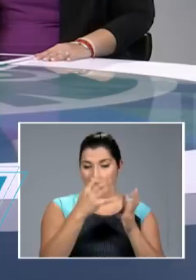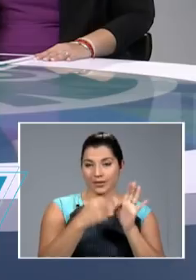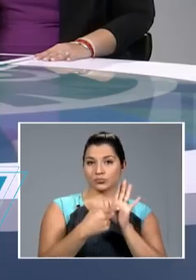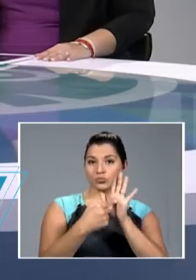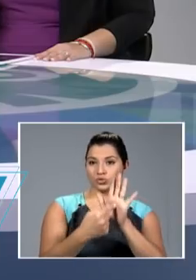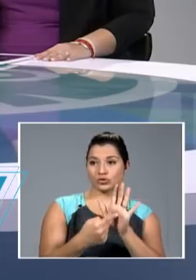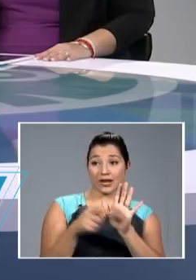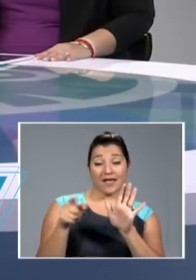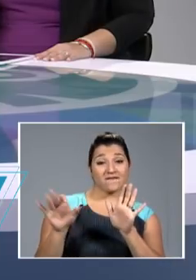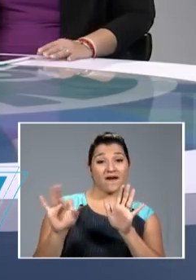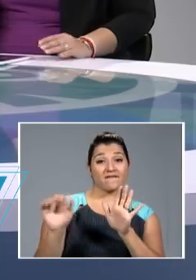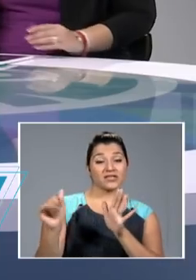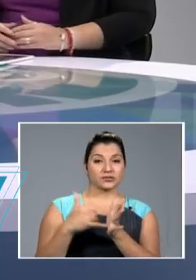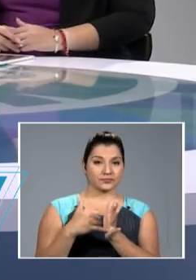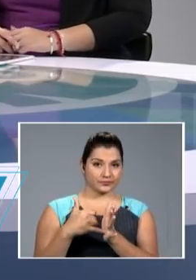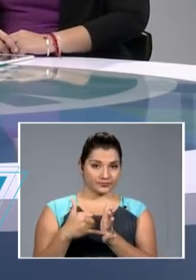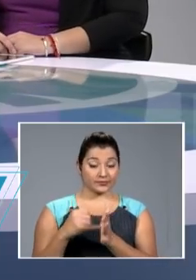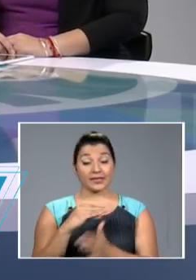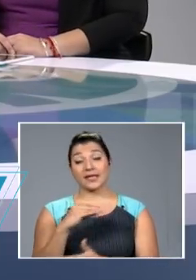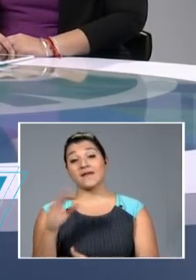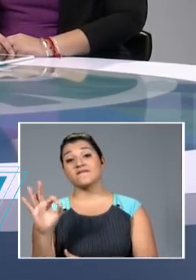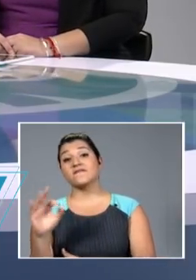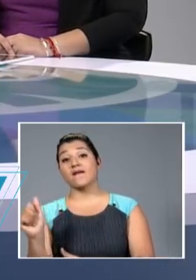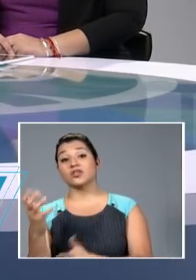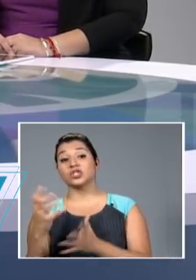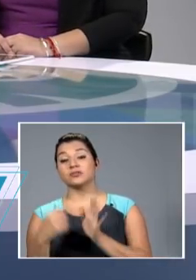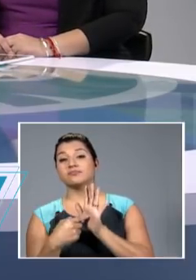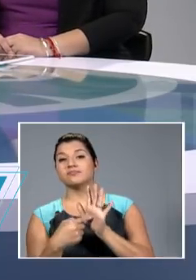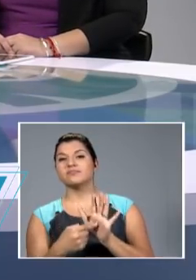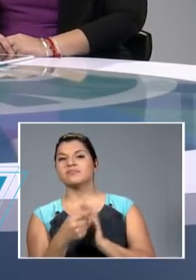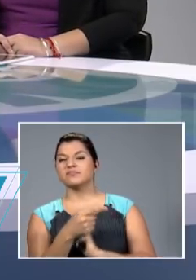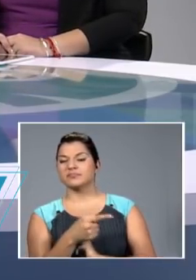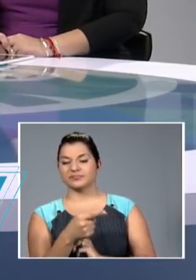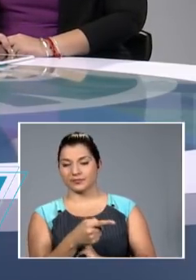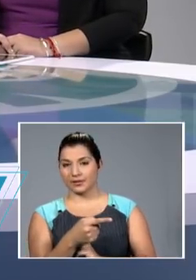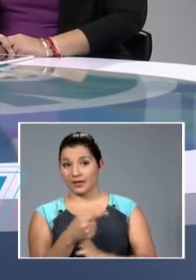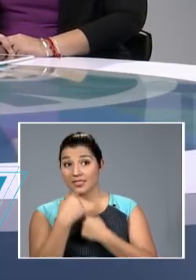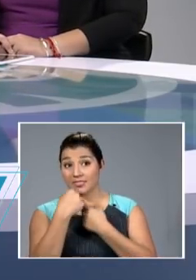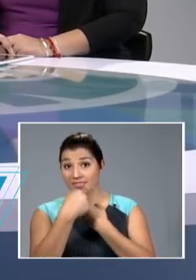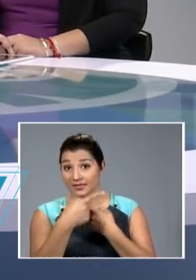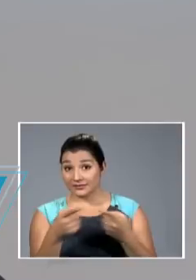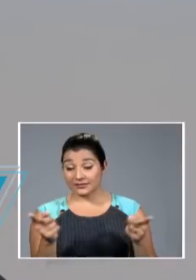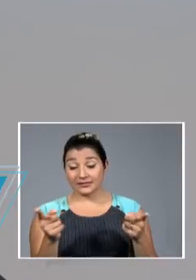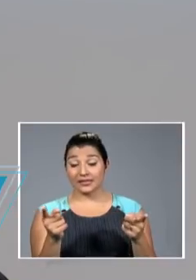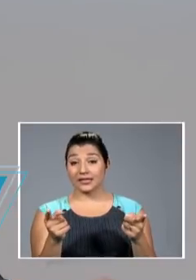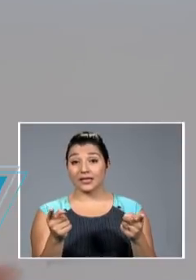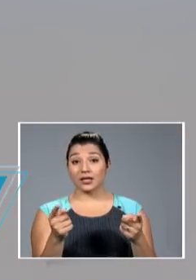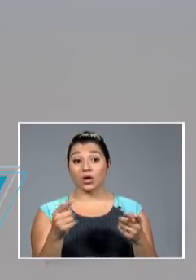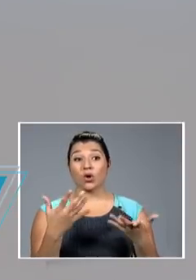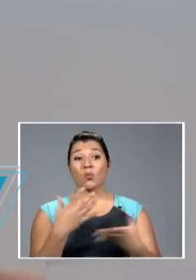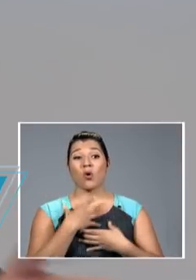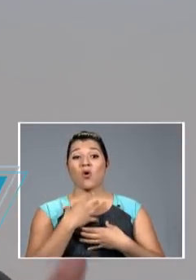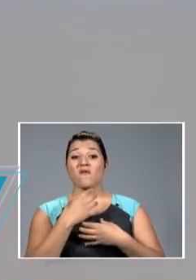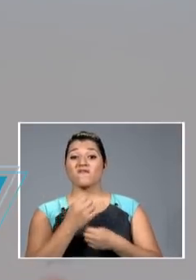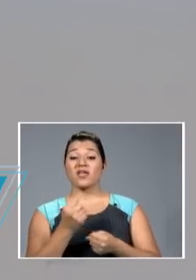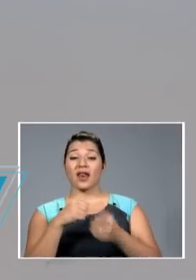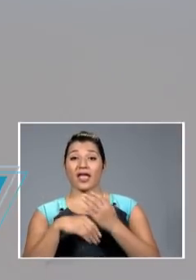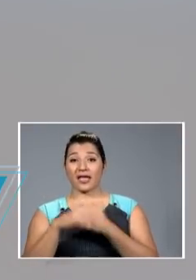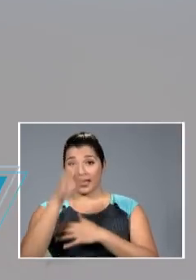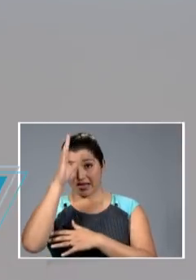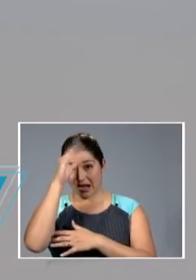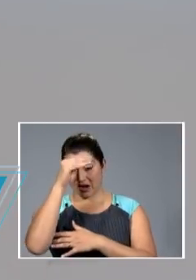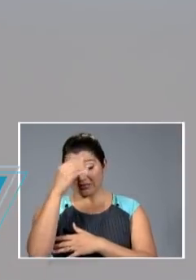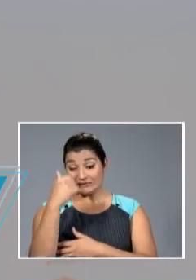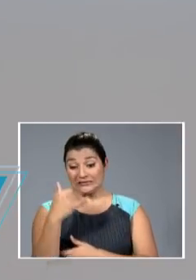la inconsistencia de don Fabricio y don Fabricio quería decirle a la gente que cómo confiar en don Carlos si el